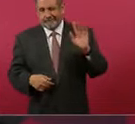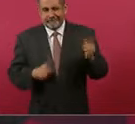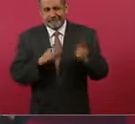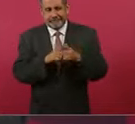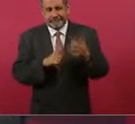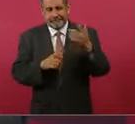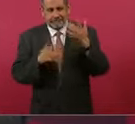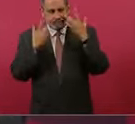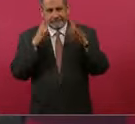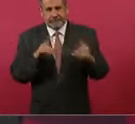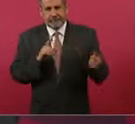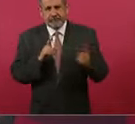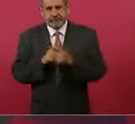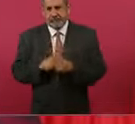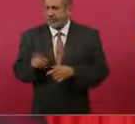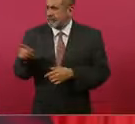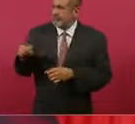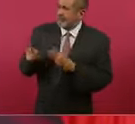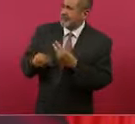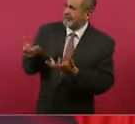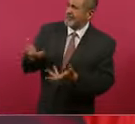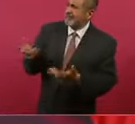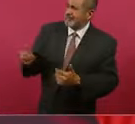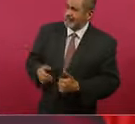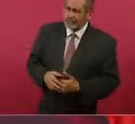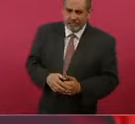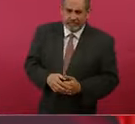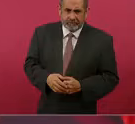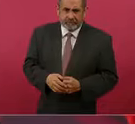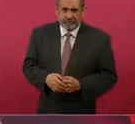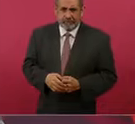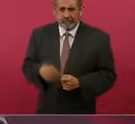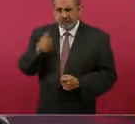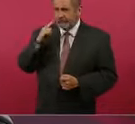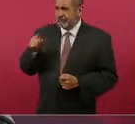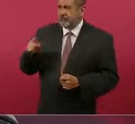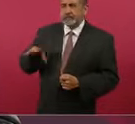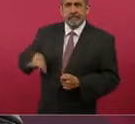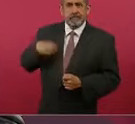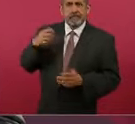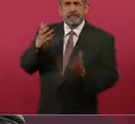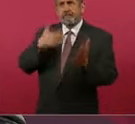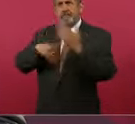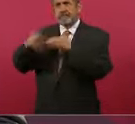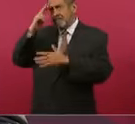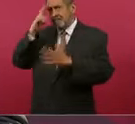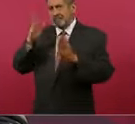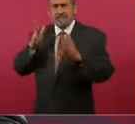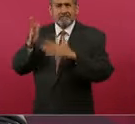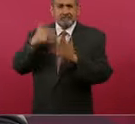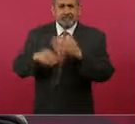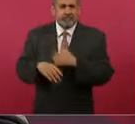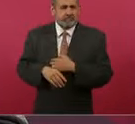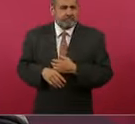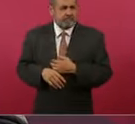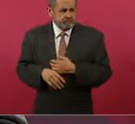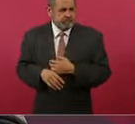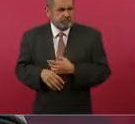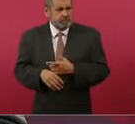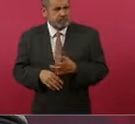iban, que si cómo le iba a hacer para sacar adelante a México. Y le contesté,